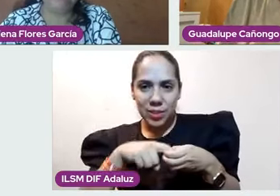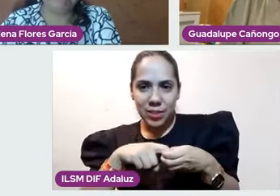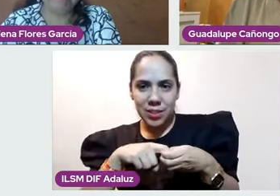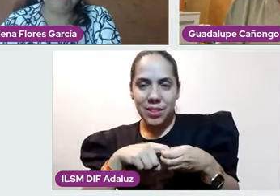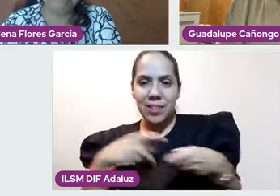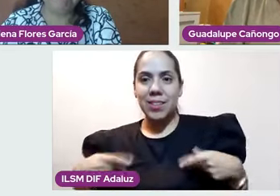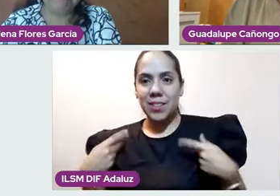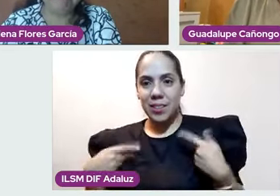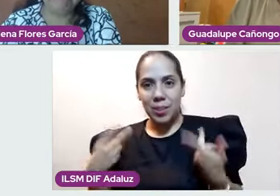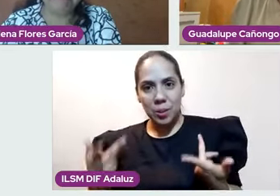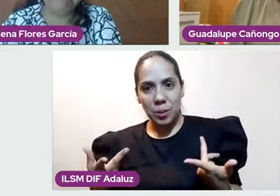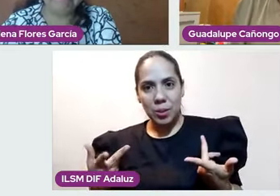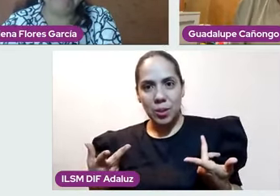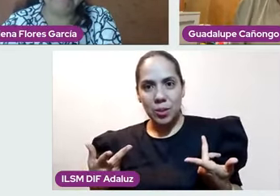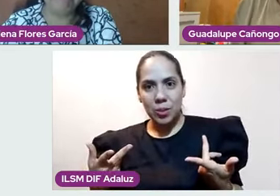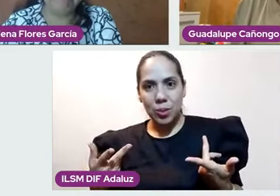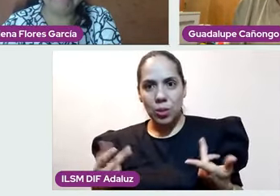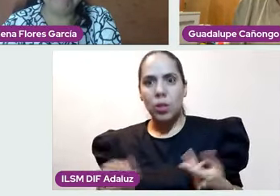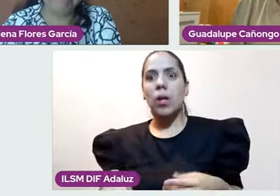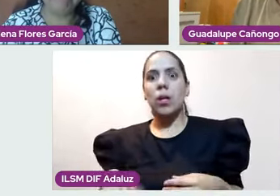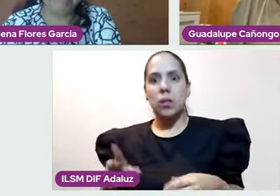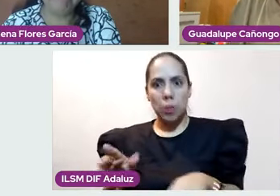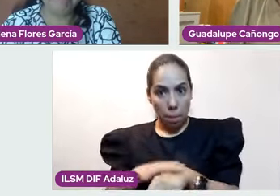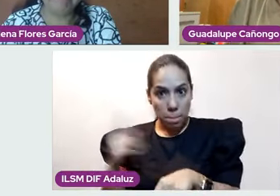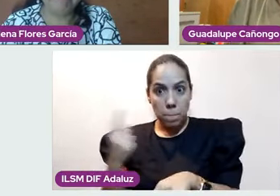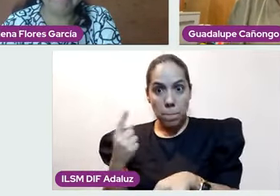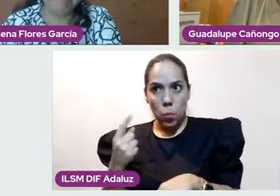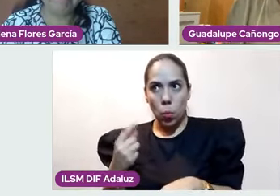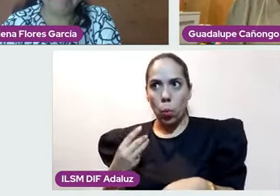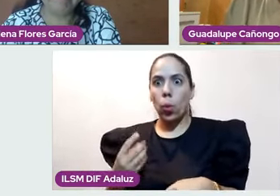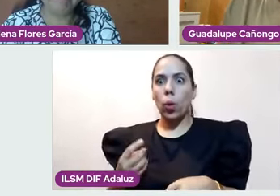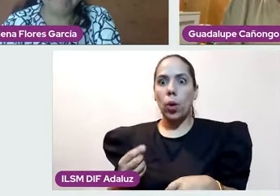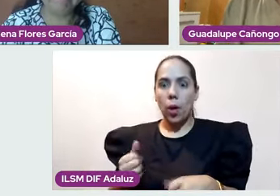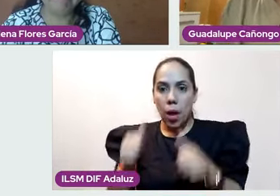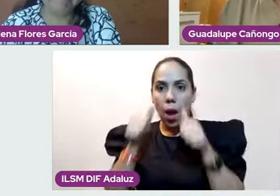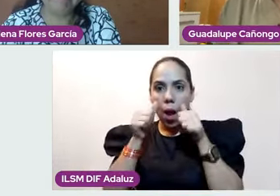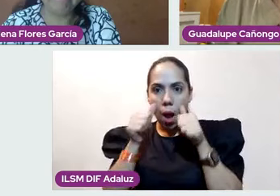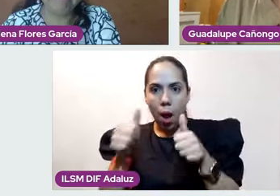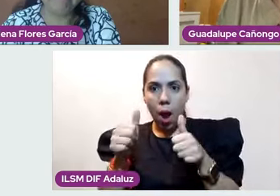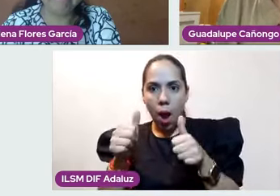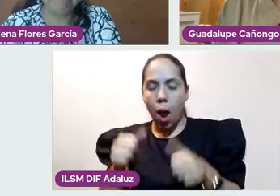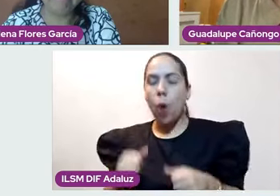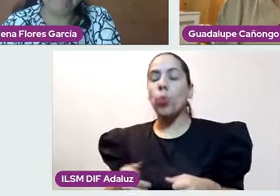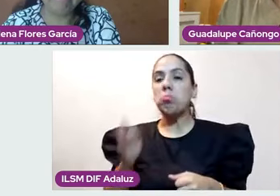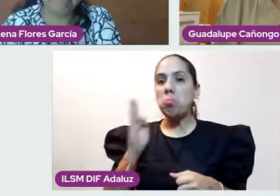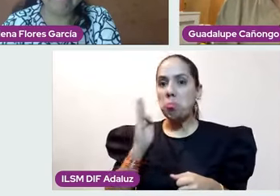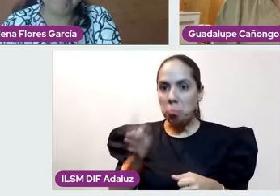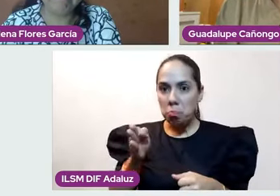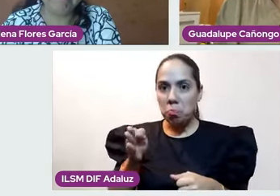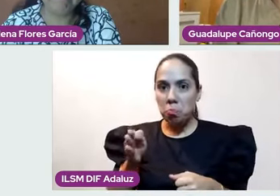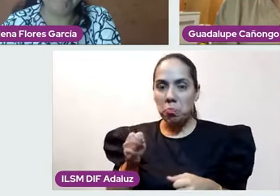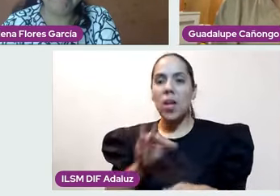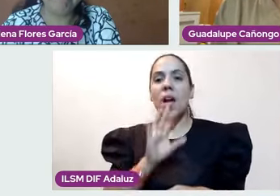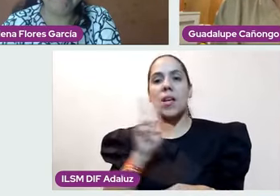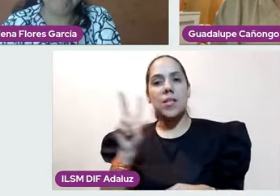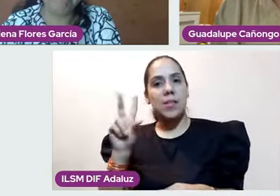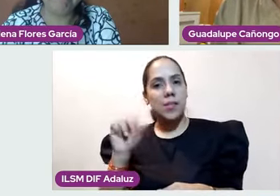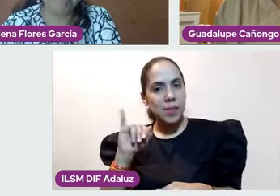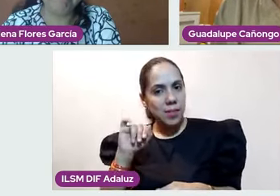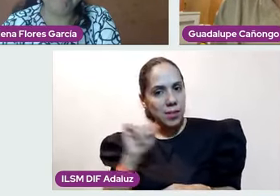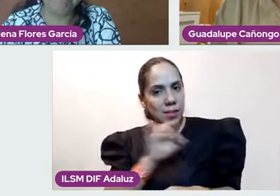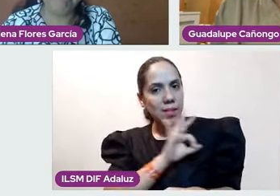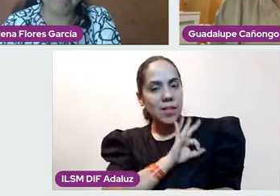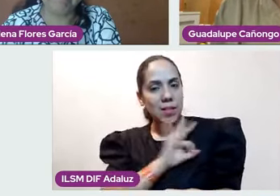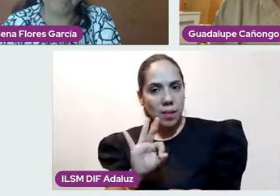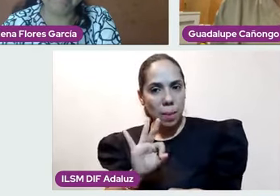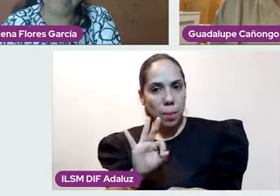tenemos estas posibilidades todavía de ir incrementando. También otro beneficio que se ha encontrado es en cuestión de red